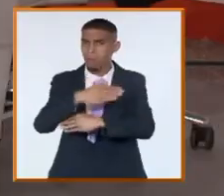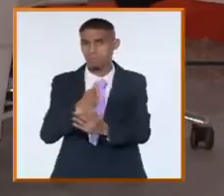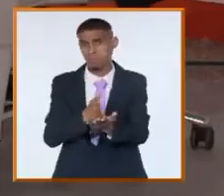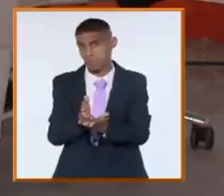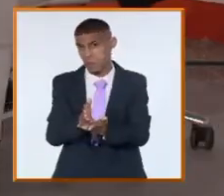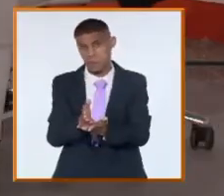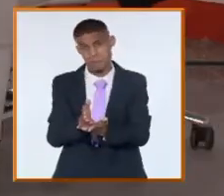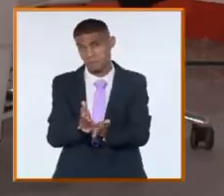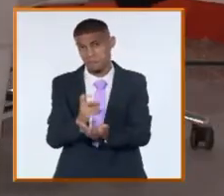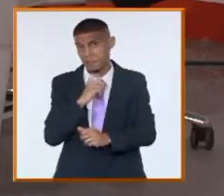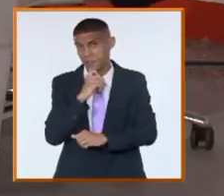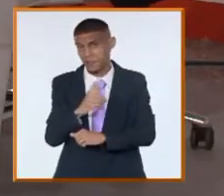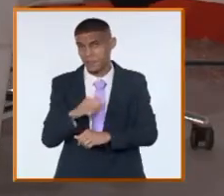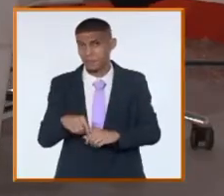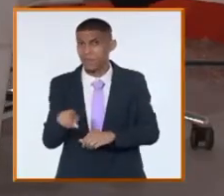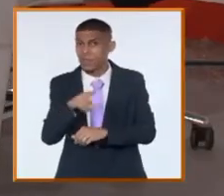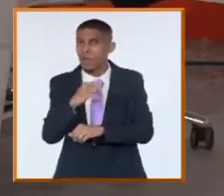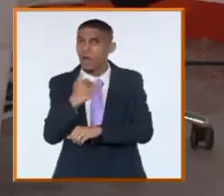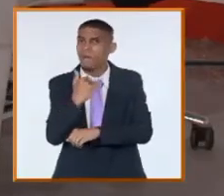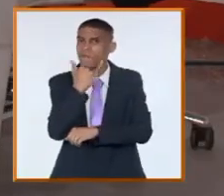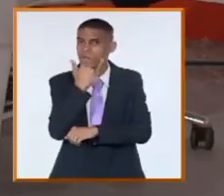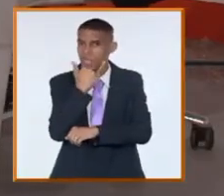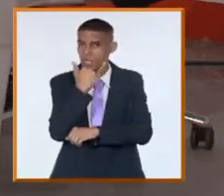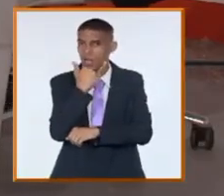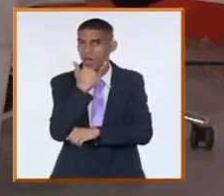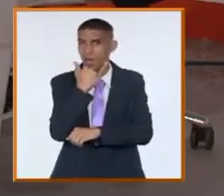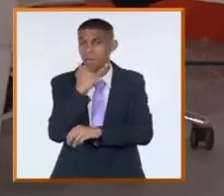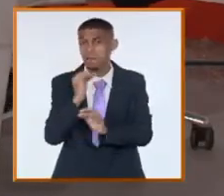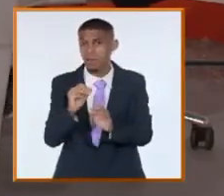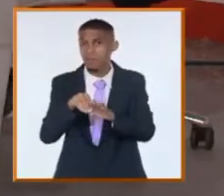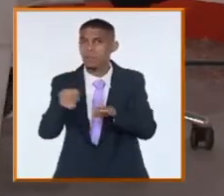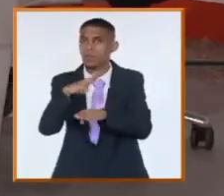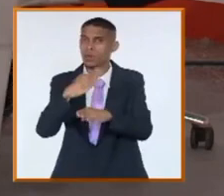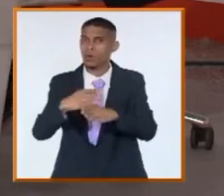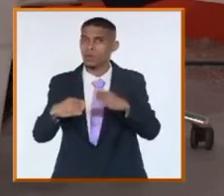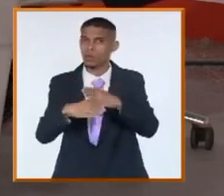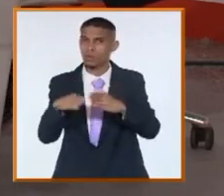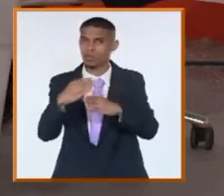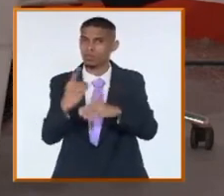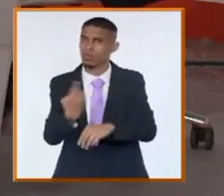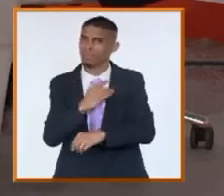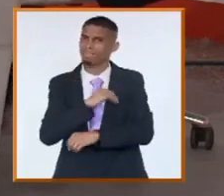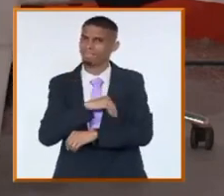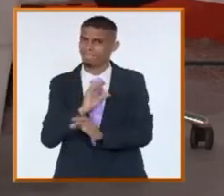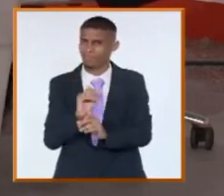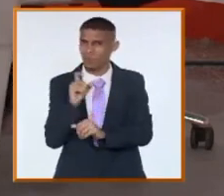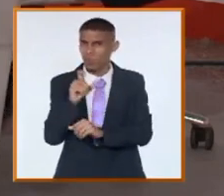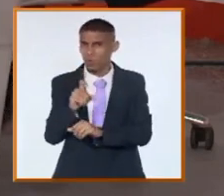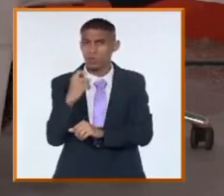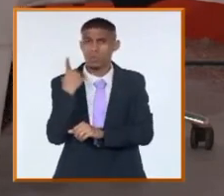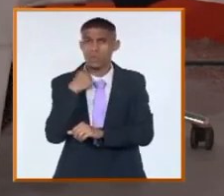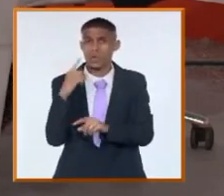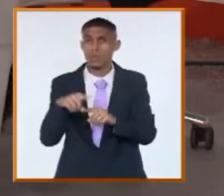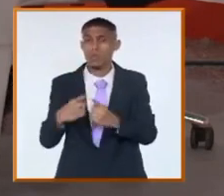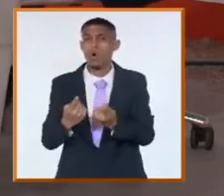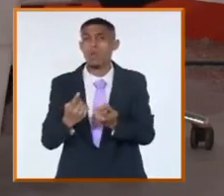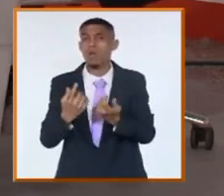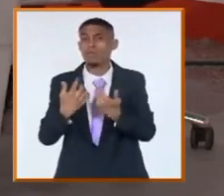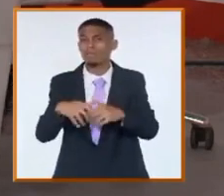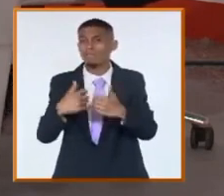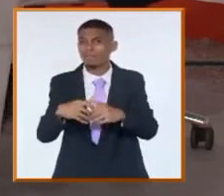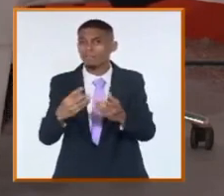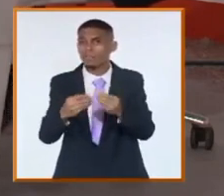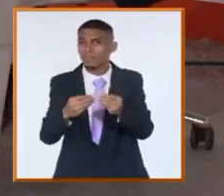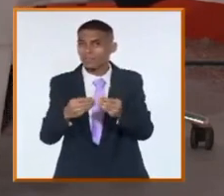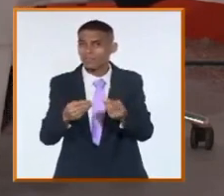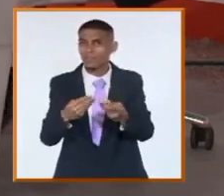eso afecta directamente también al propio sector de la de la Constitución no los hemos sentido en los últimos años con el tema de la industria de la industria de materiales